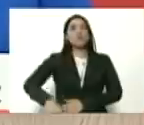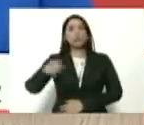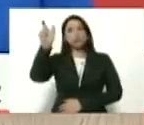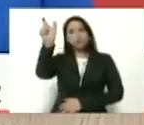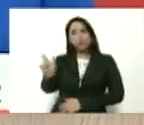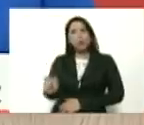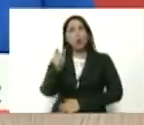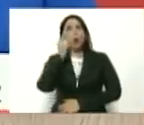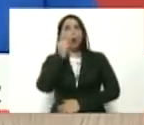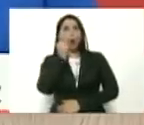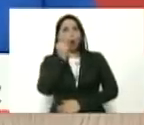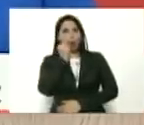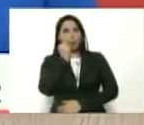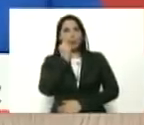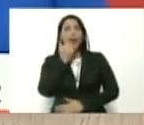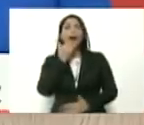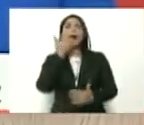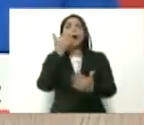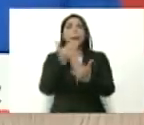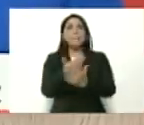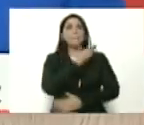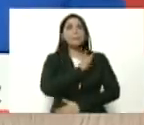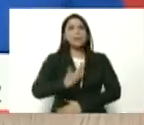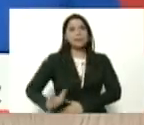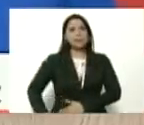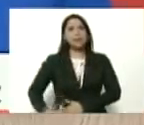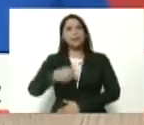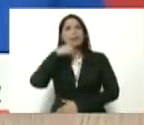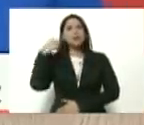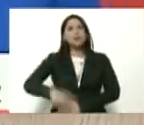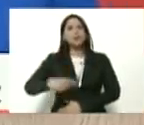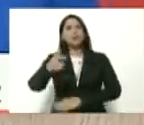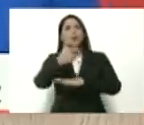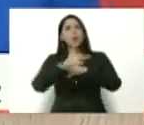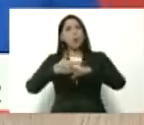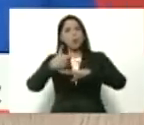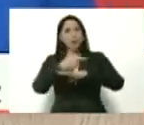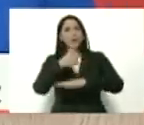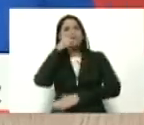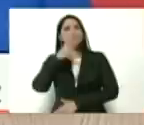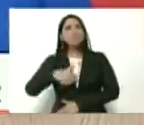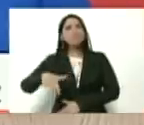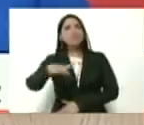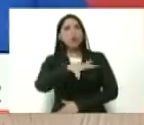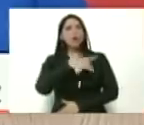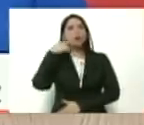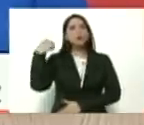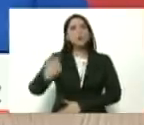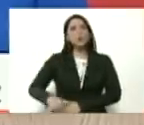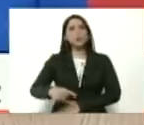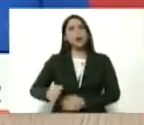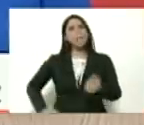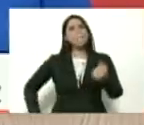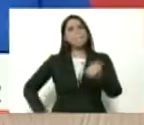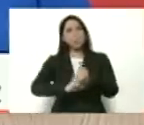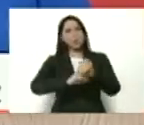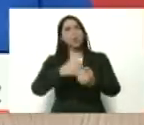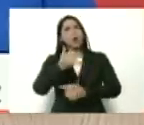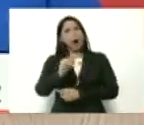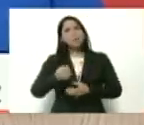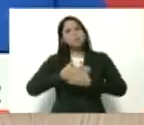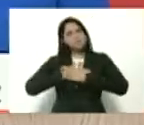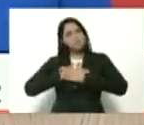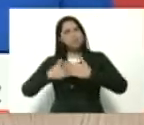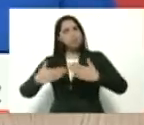Putin. Agradecemos al presidente Putin, a su gobierno, al pueblo ruso por el apoyo que están brindando a